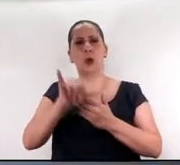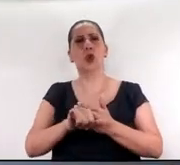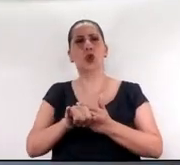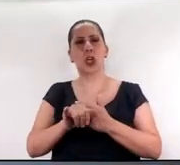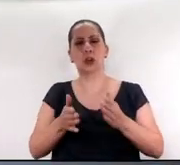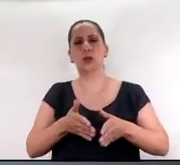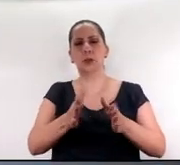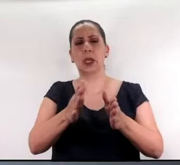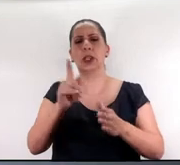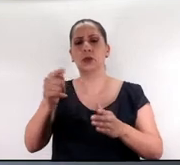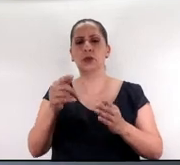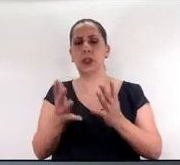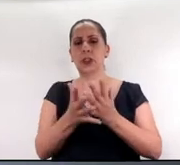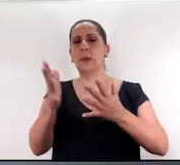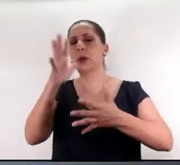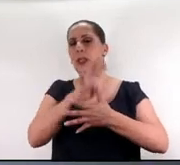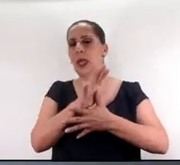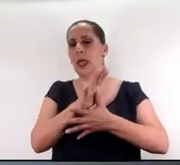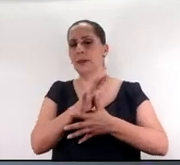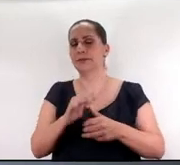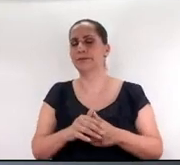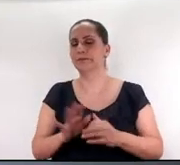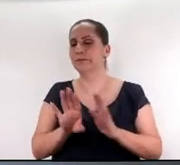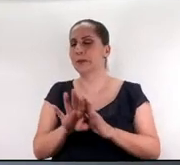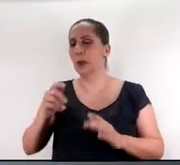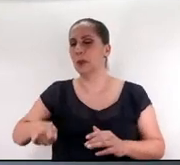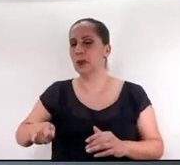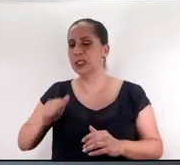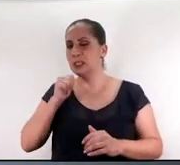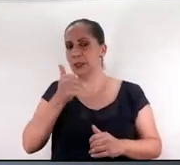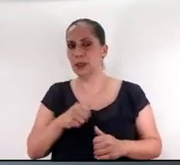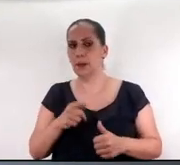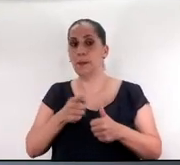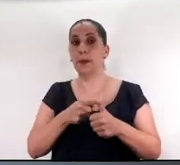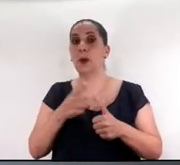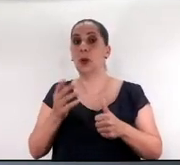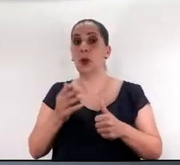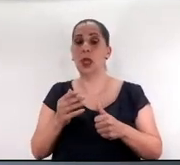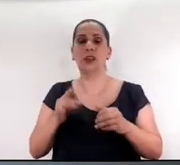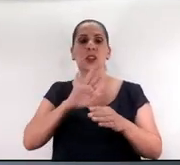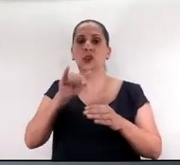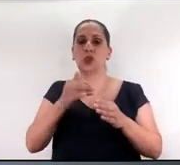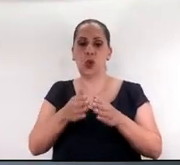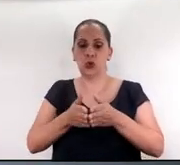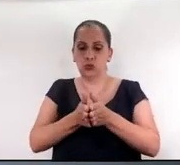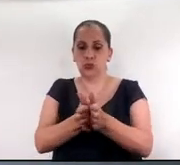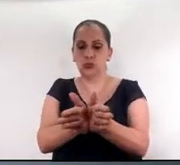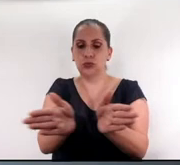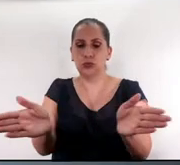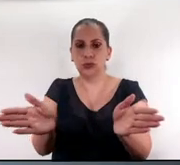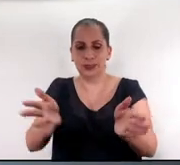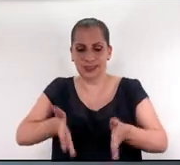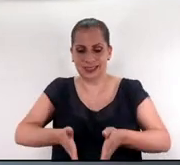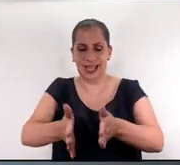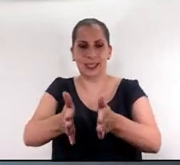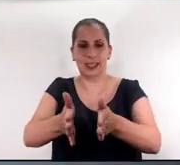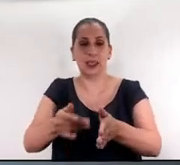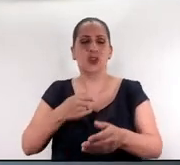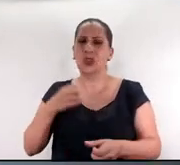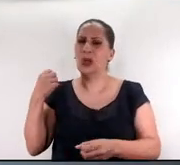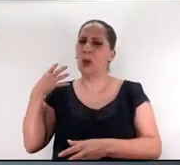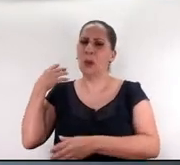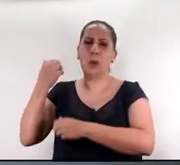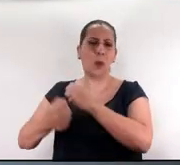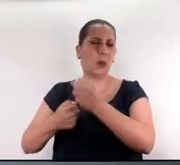daría prioridad si mañana es presidente. Bueno, el primero, aunque son muchos, son los cuellos de botella. Yo señalé desde la campaña pasada y vengo años